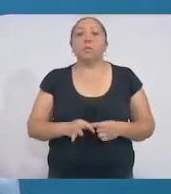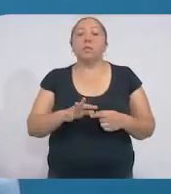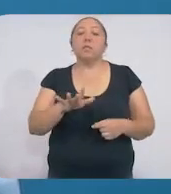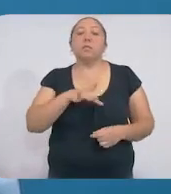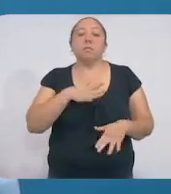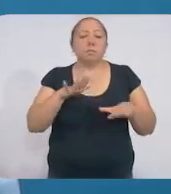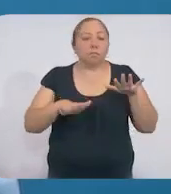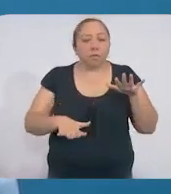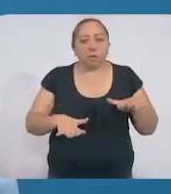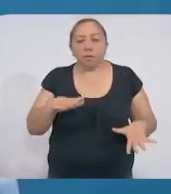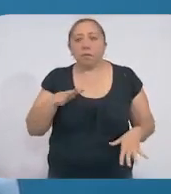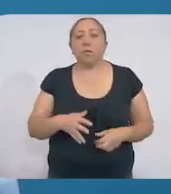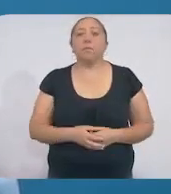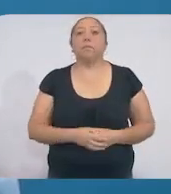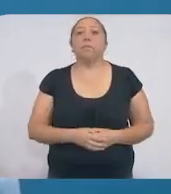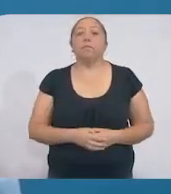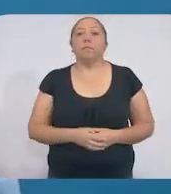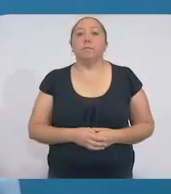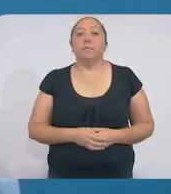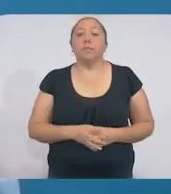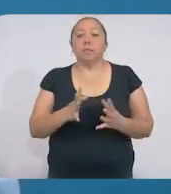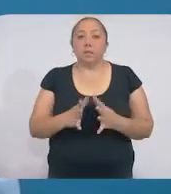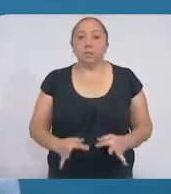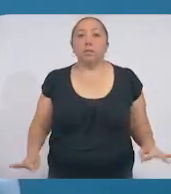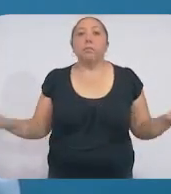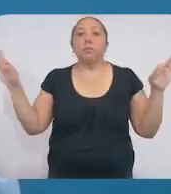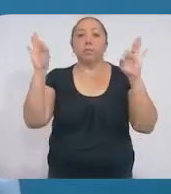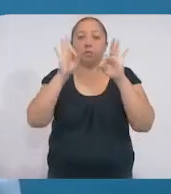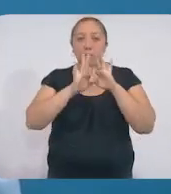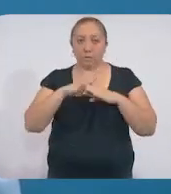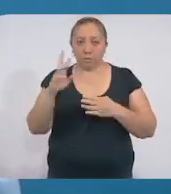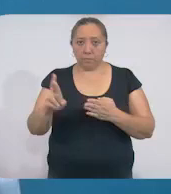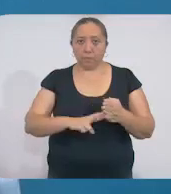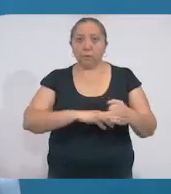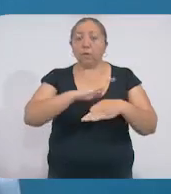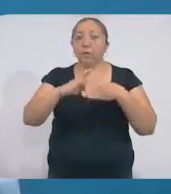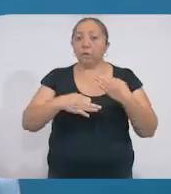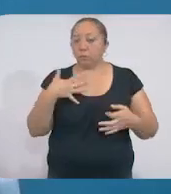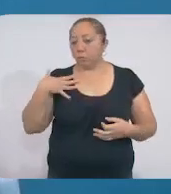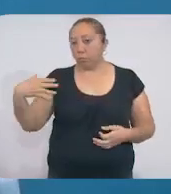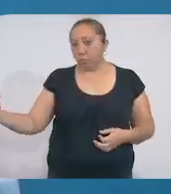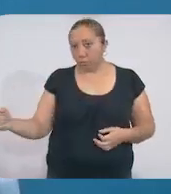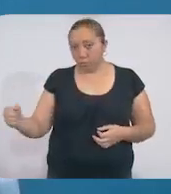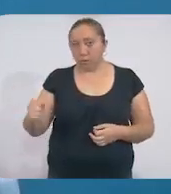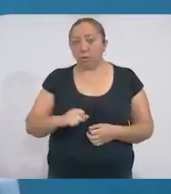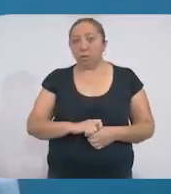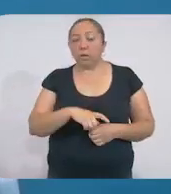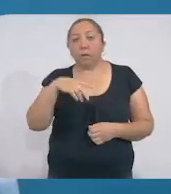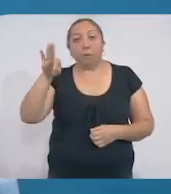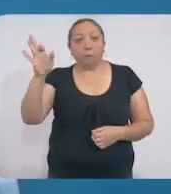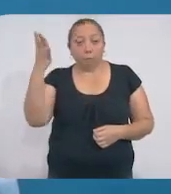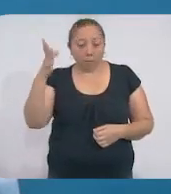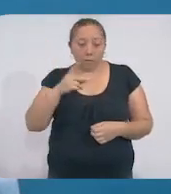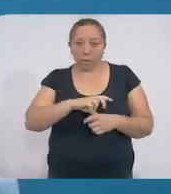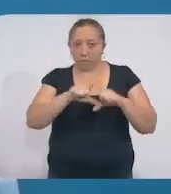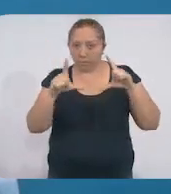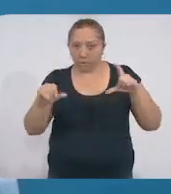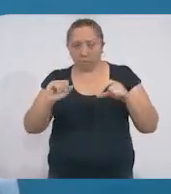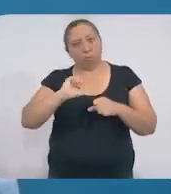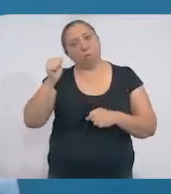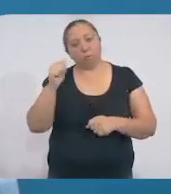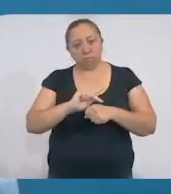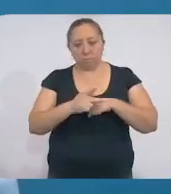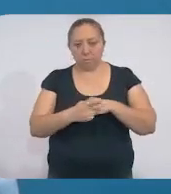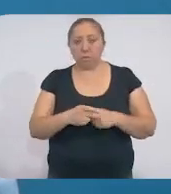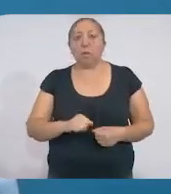presentan síntomas leves. Es importante recalcar que todos se contagiaron fuera de nuestro país. El rango